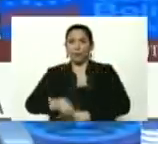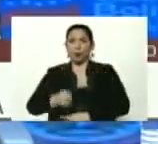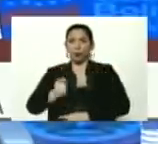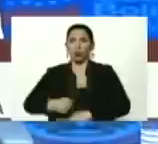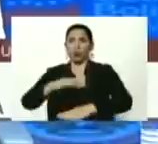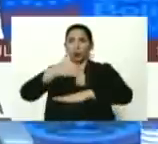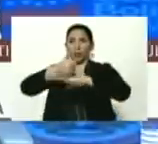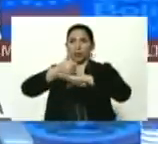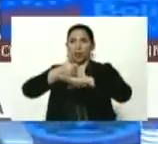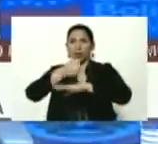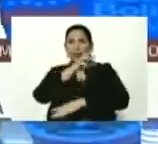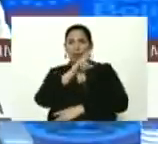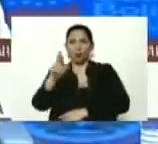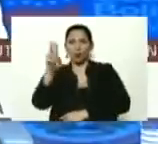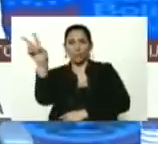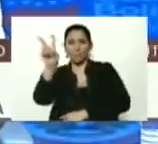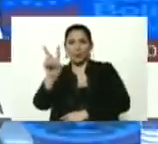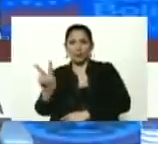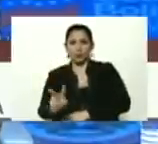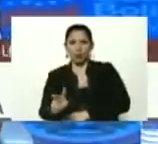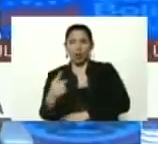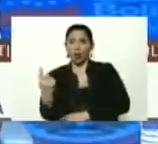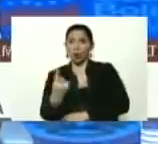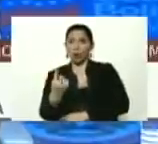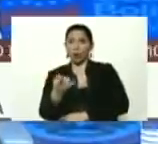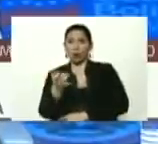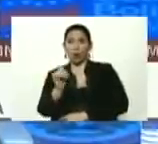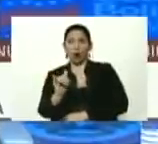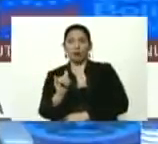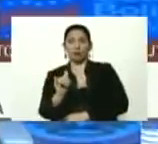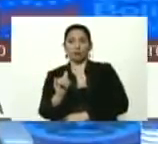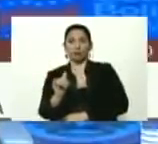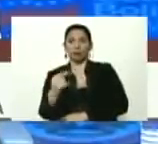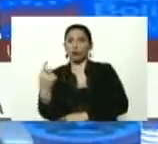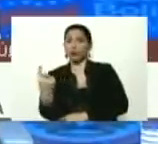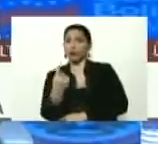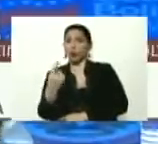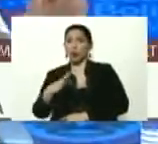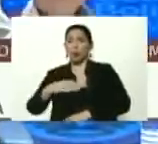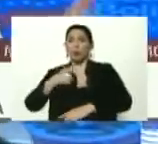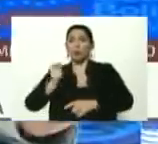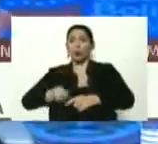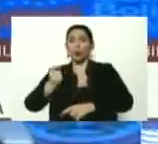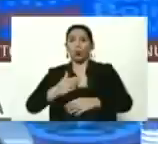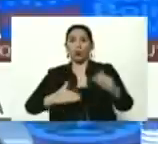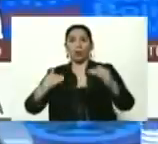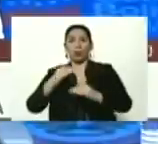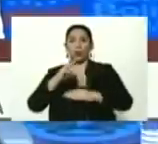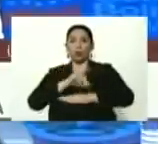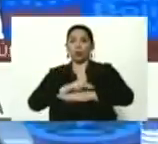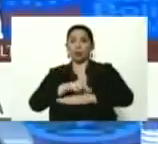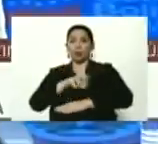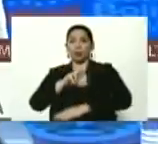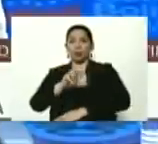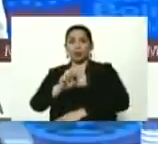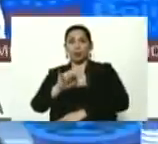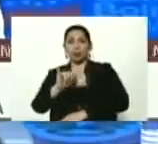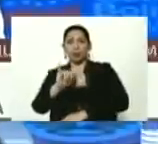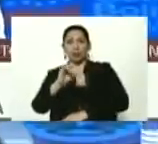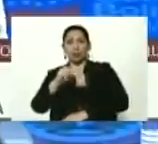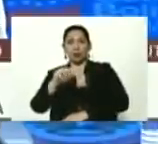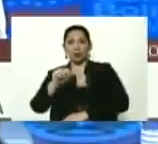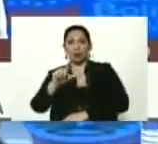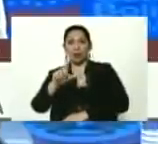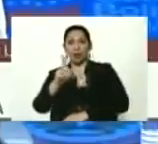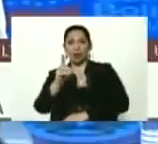General de la República de Venezuela, del único que existe. Hay un solo procurador y es el doctor Reinaldo Muñoz, que